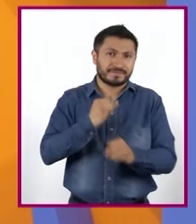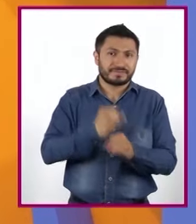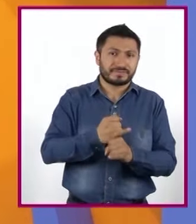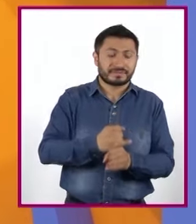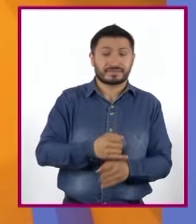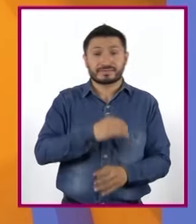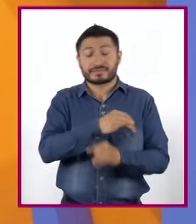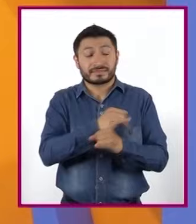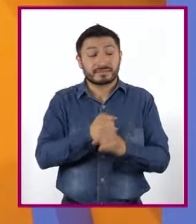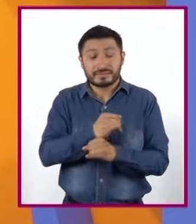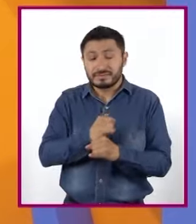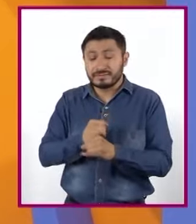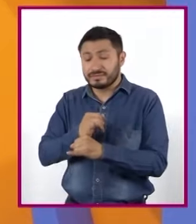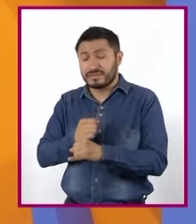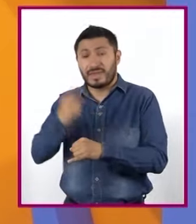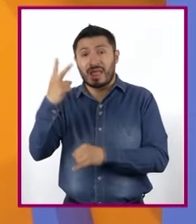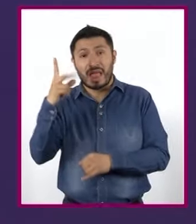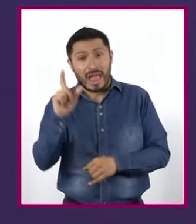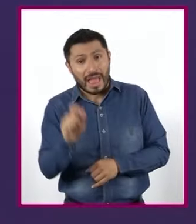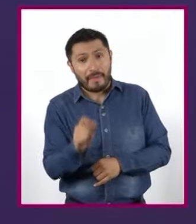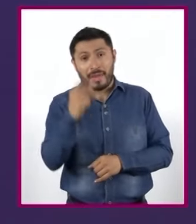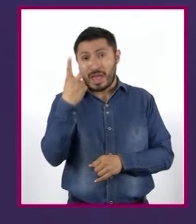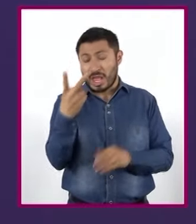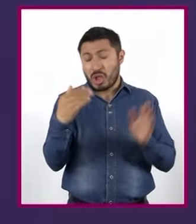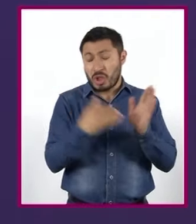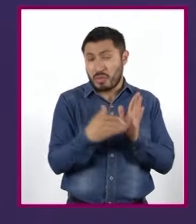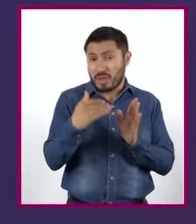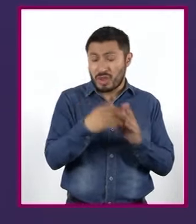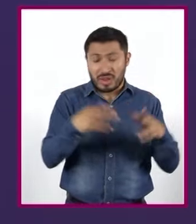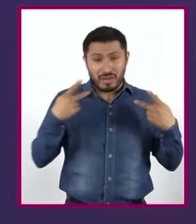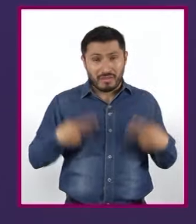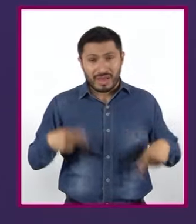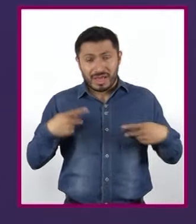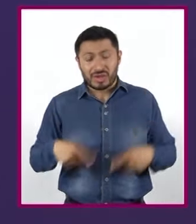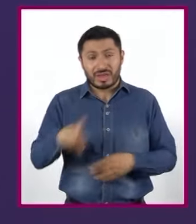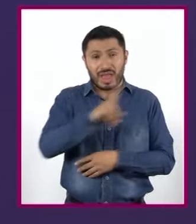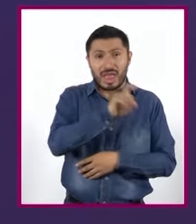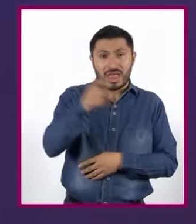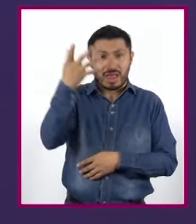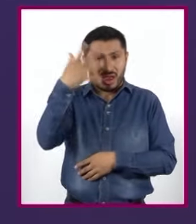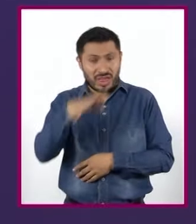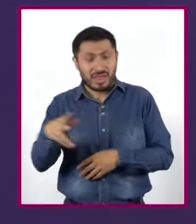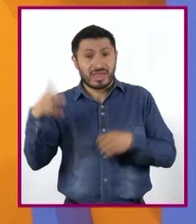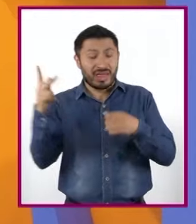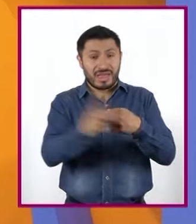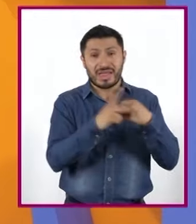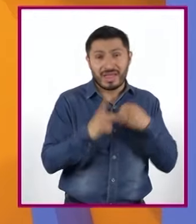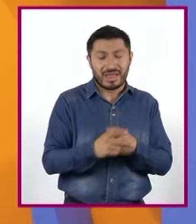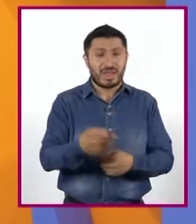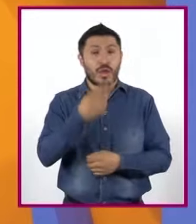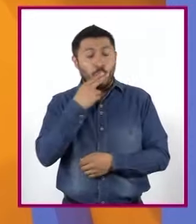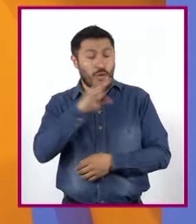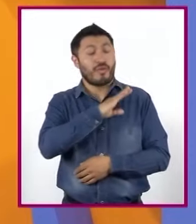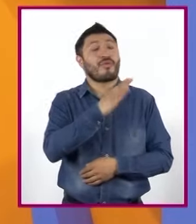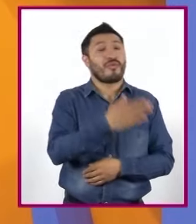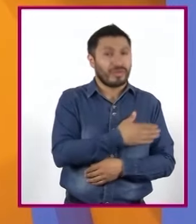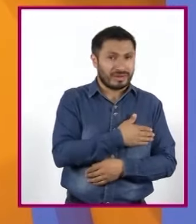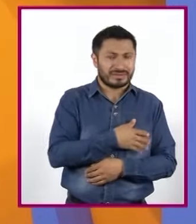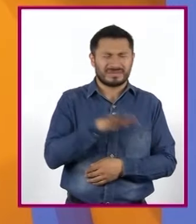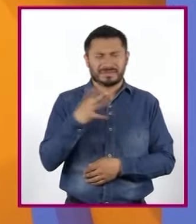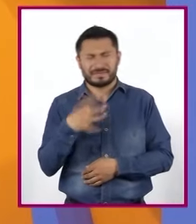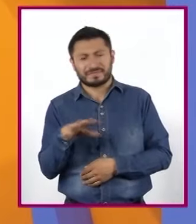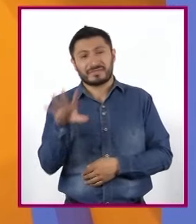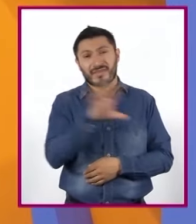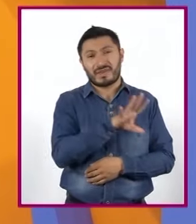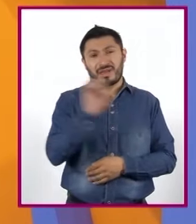lo estudian 22 millones de personas en 110 países. Existe casi 500